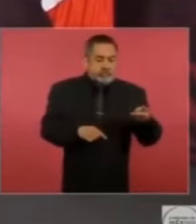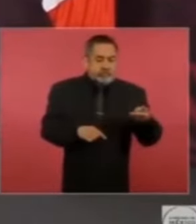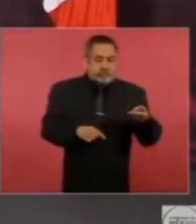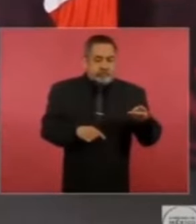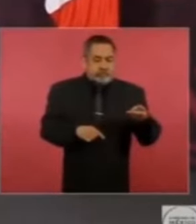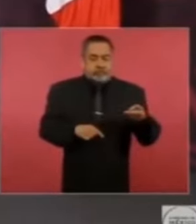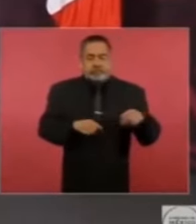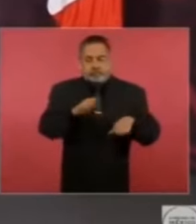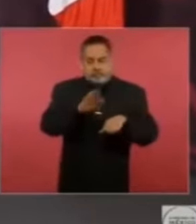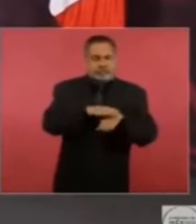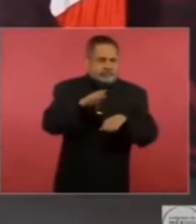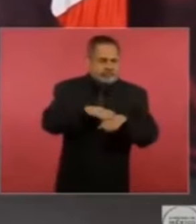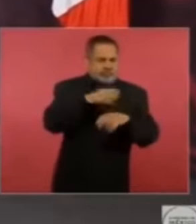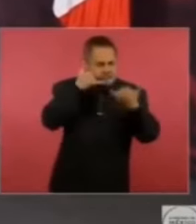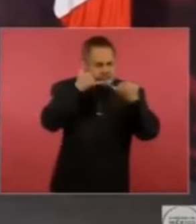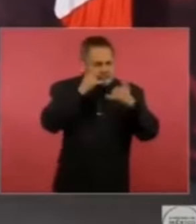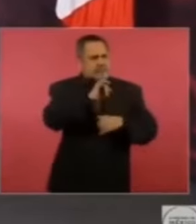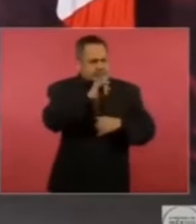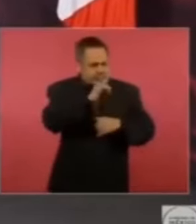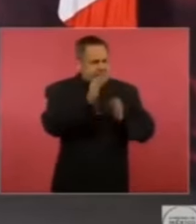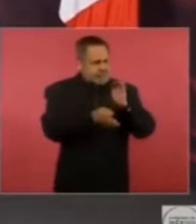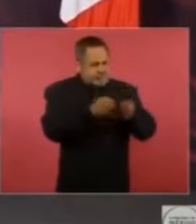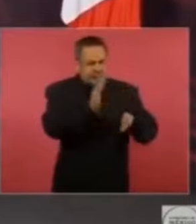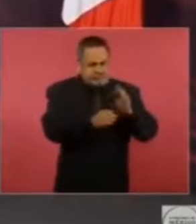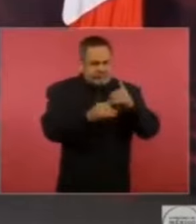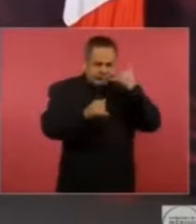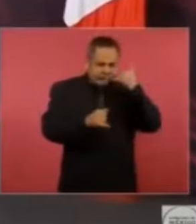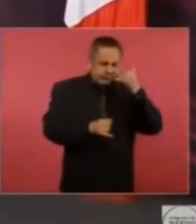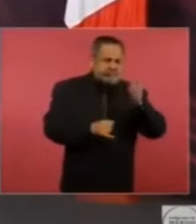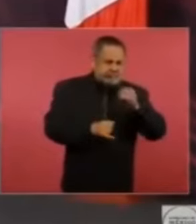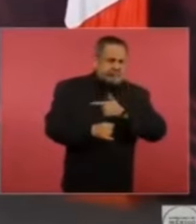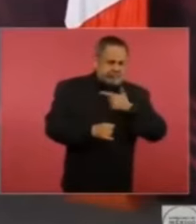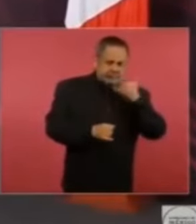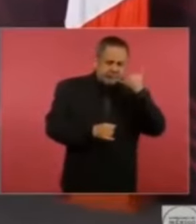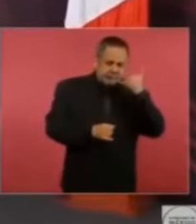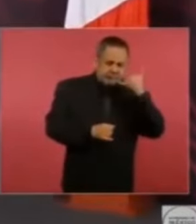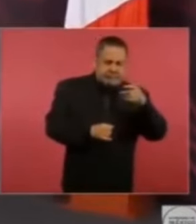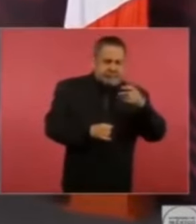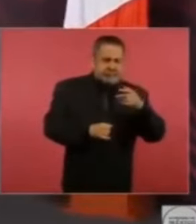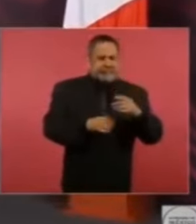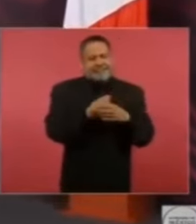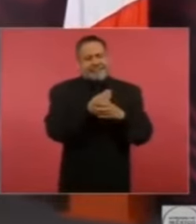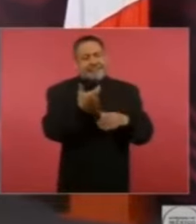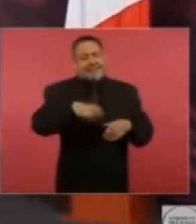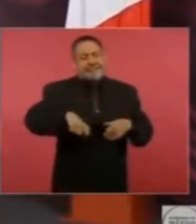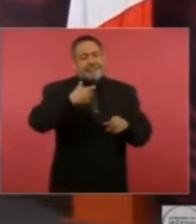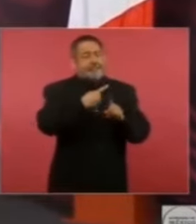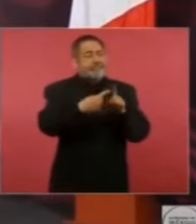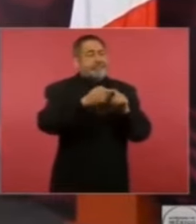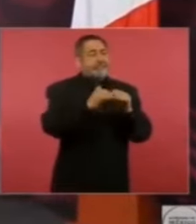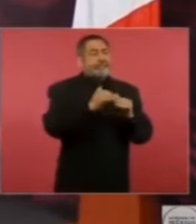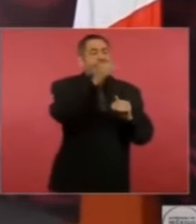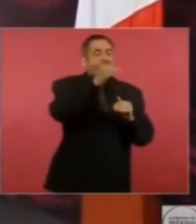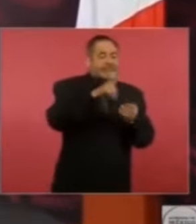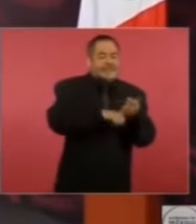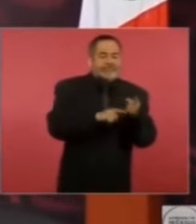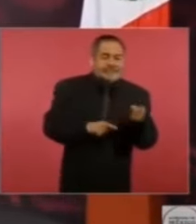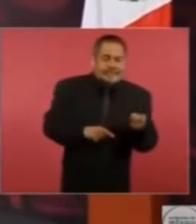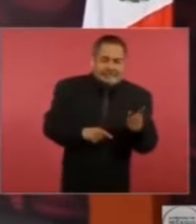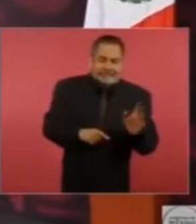pobreza digamos un decir el 60 por estamos usted va a sacar el 60 por del muestreo de